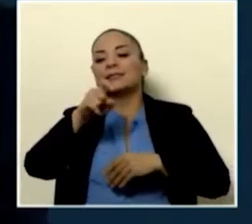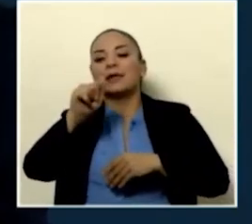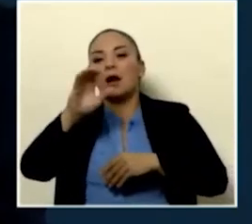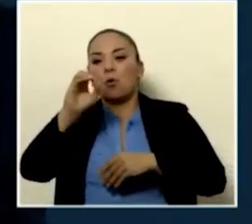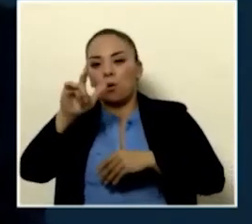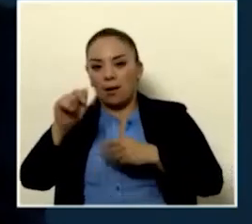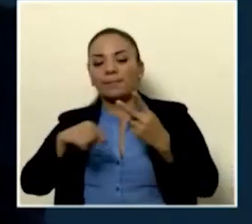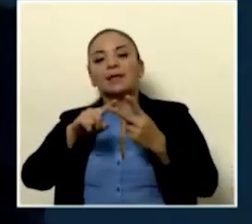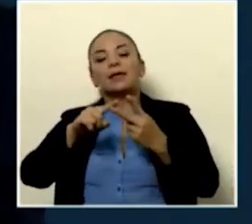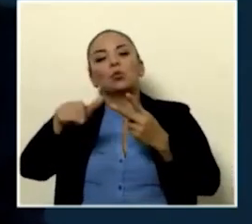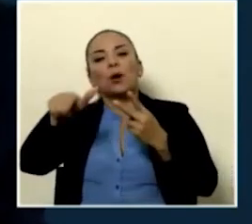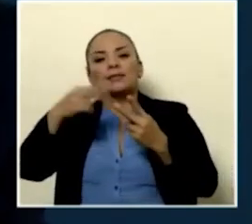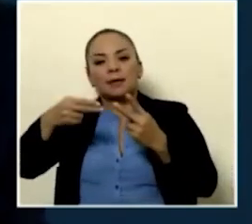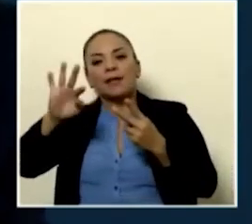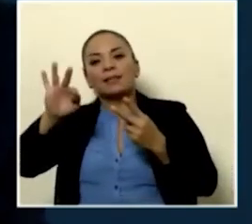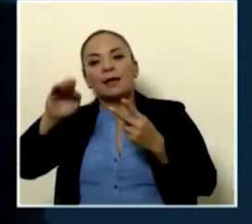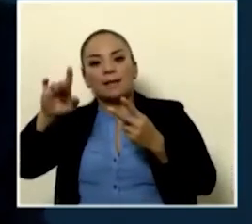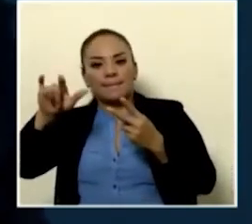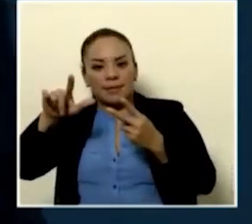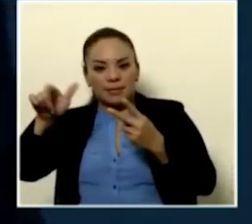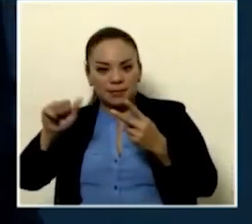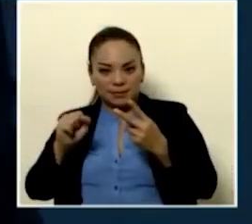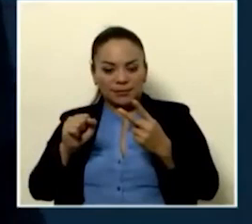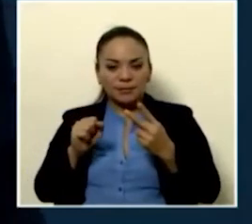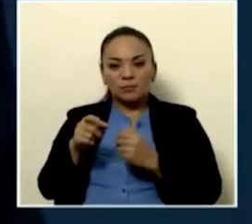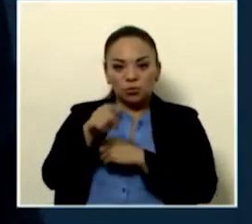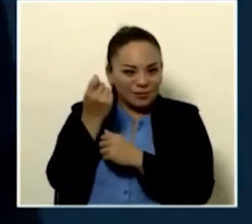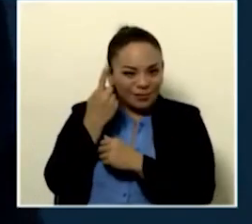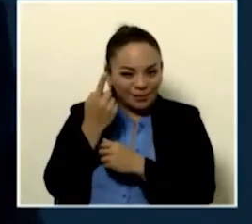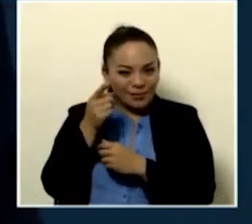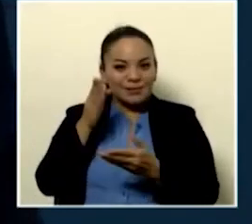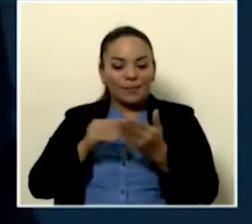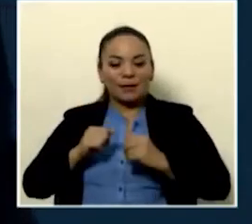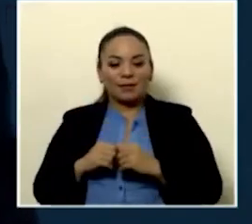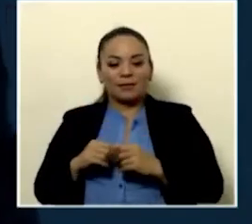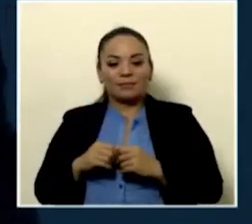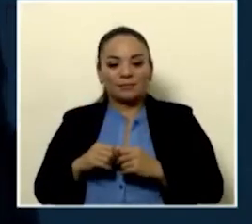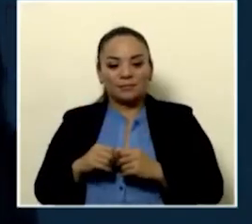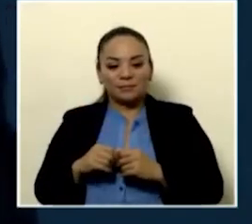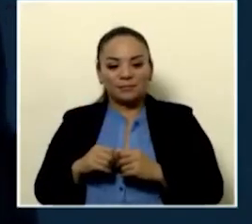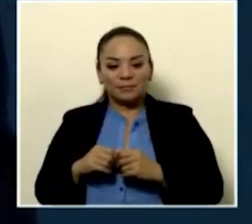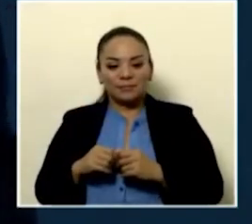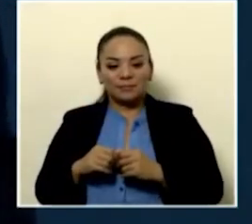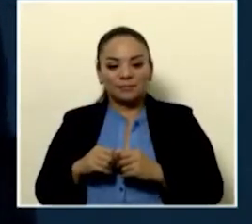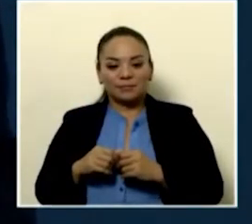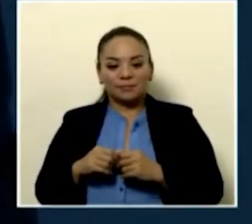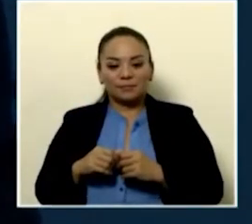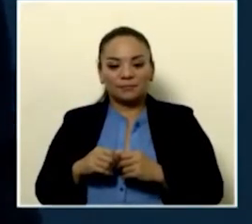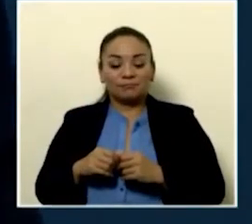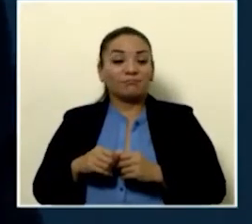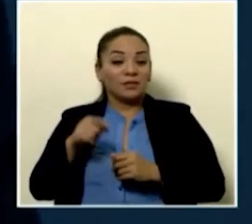Las Tablillas. Y esa parte, usted entiende por qué ahí no hace falta, porque el negocio